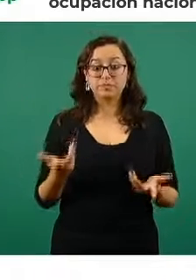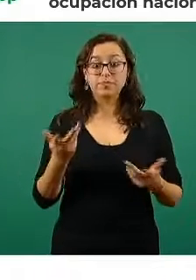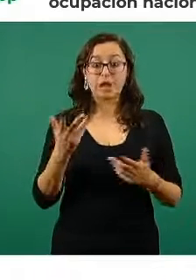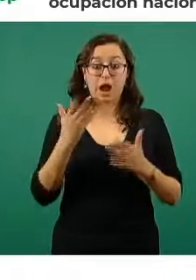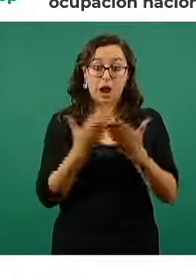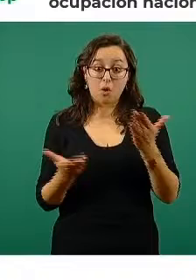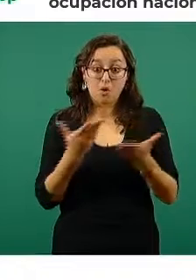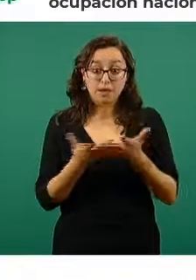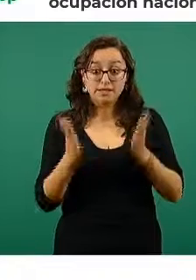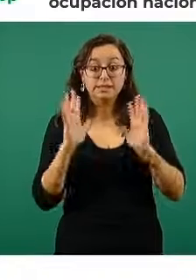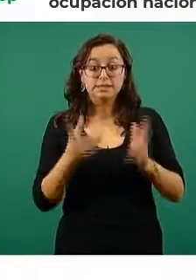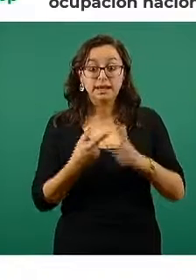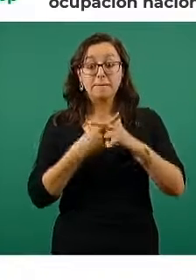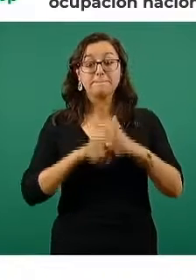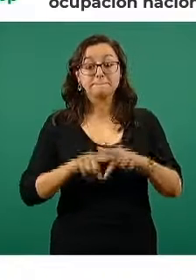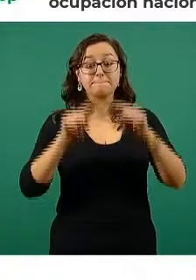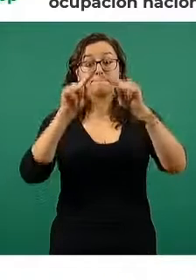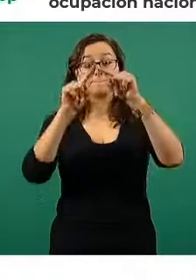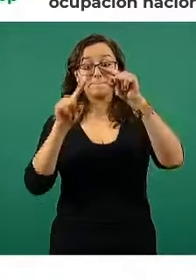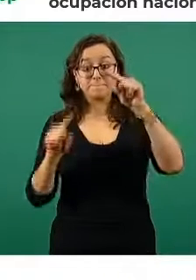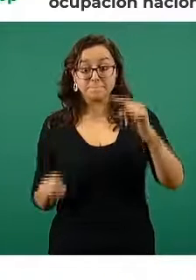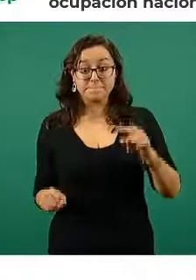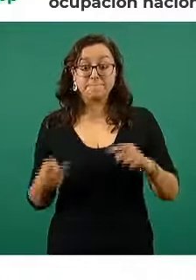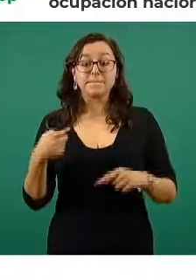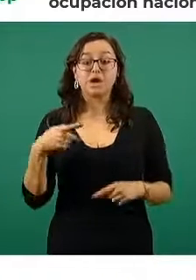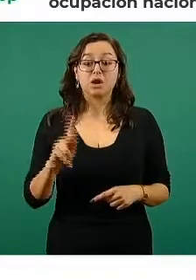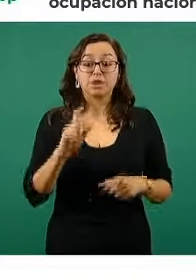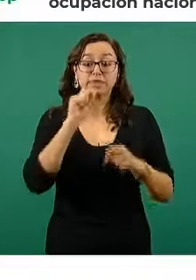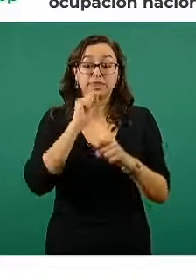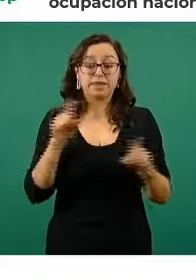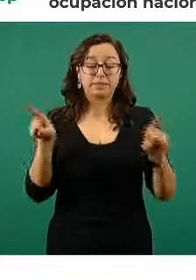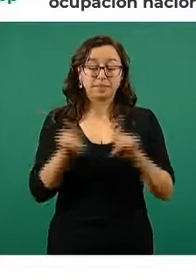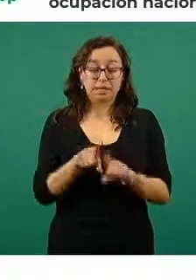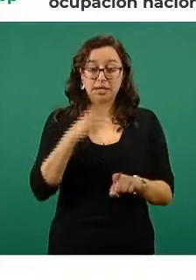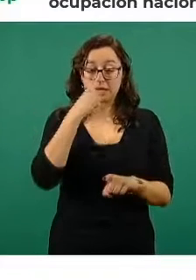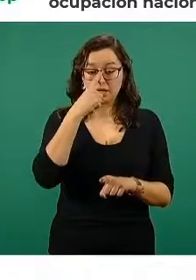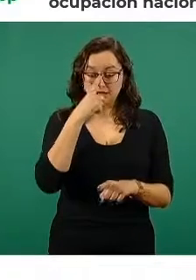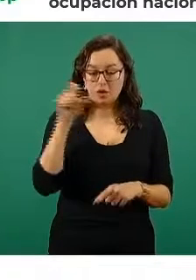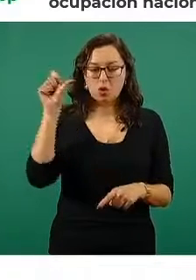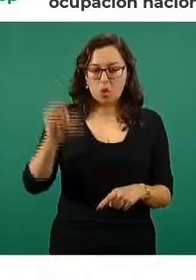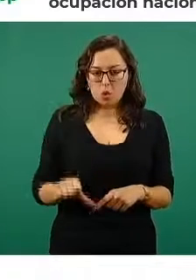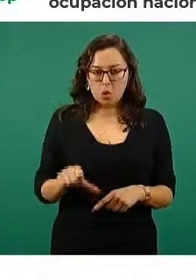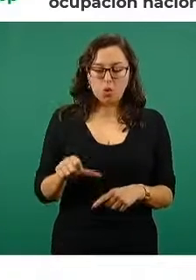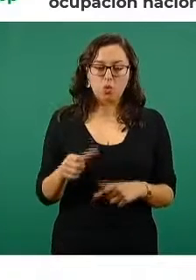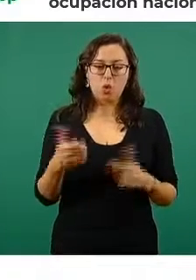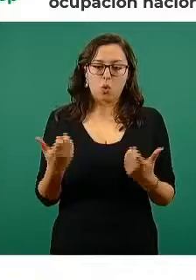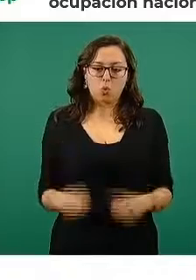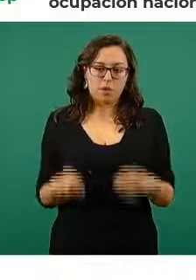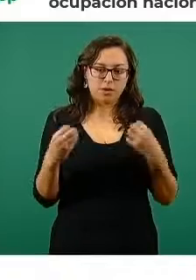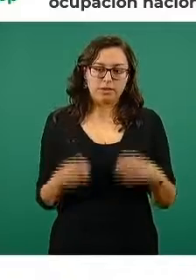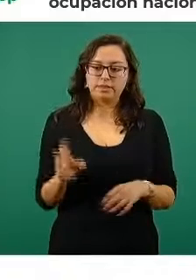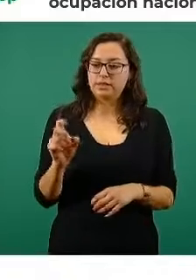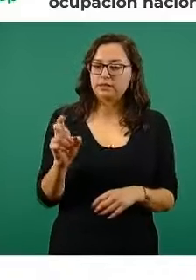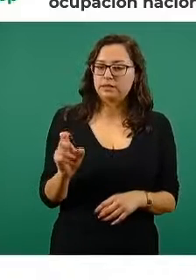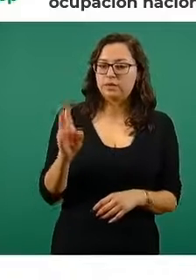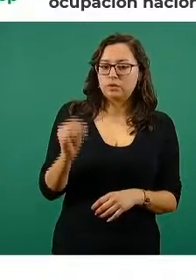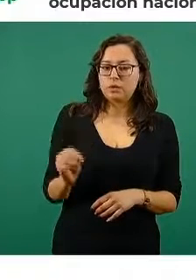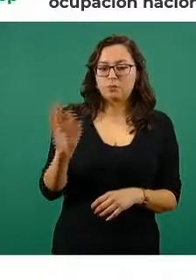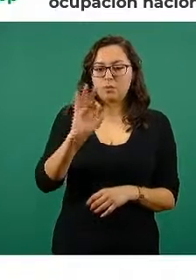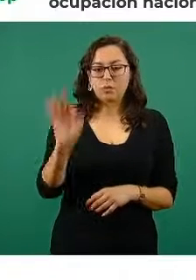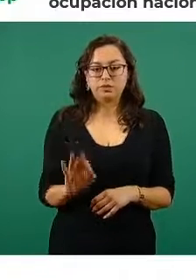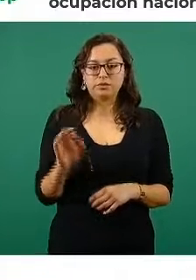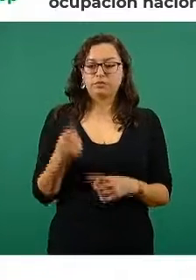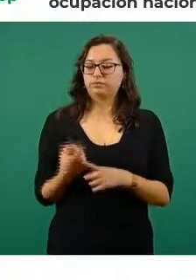que también la ocupación que tenemos para el día de hoy inclusive ya está por debajo de la ocupación que tuvimos el